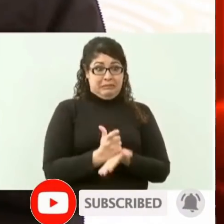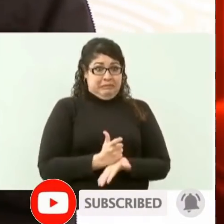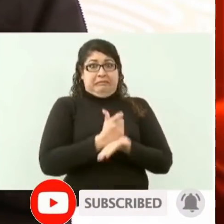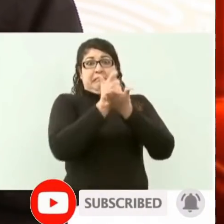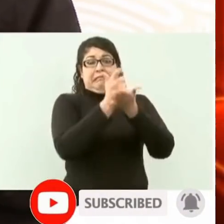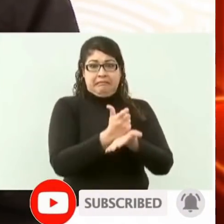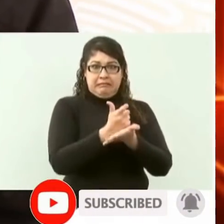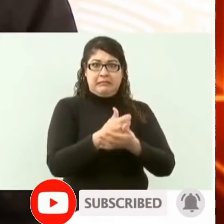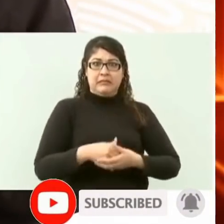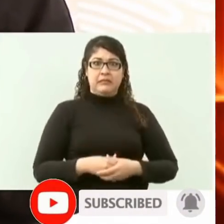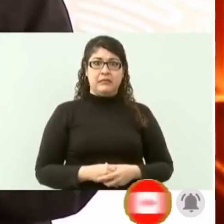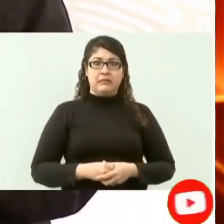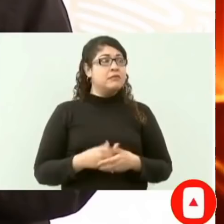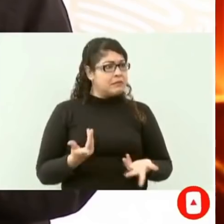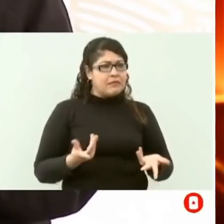nacionales y extranjeras.